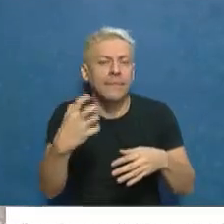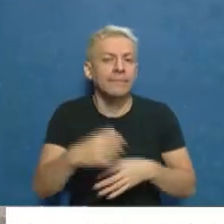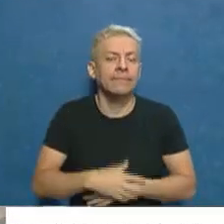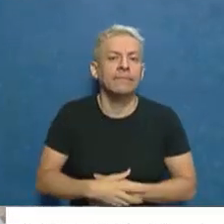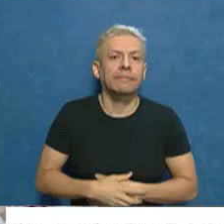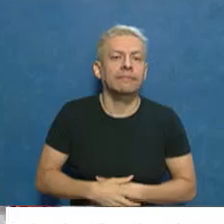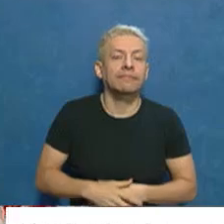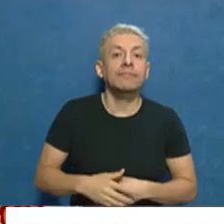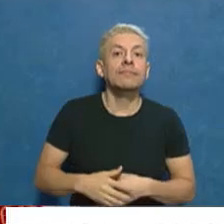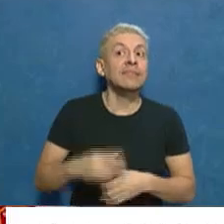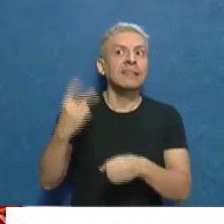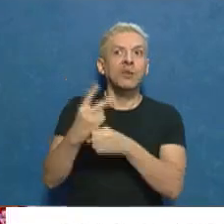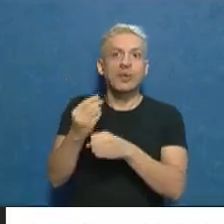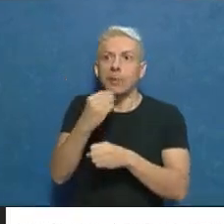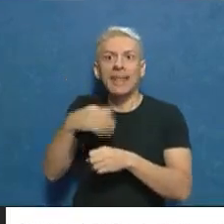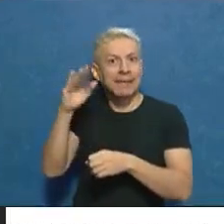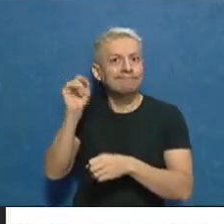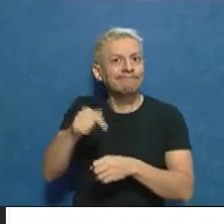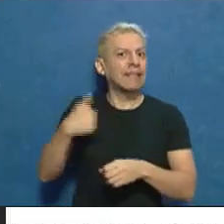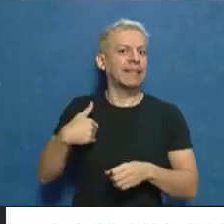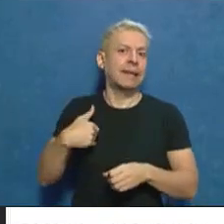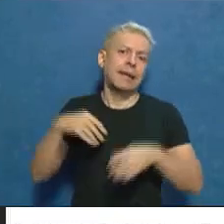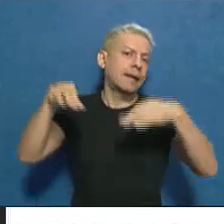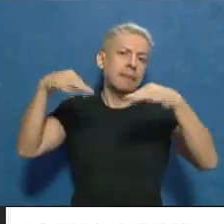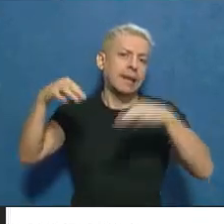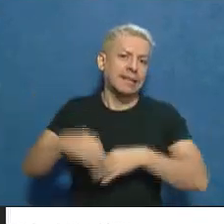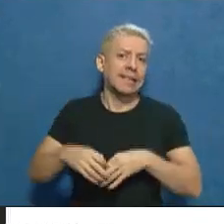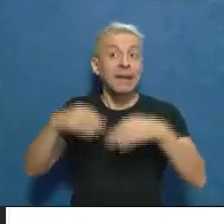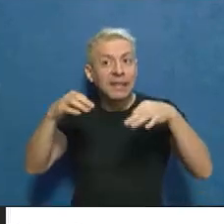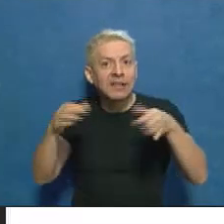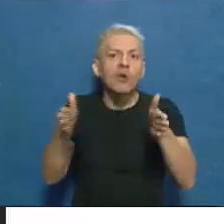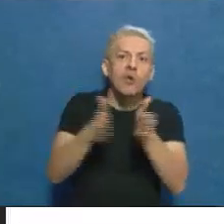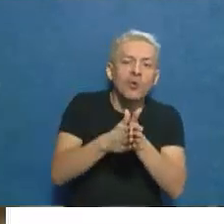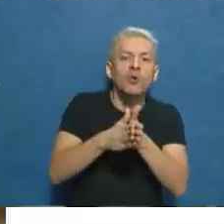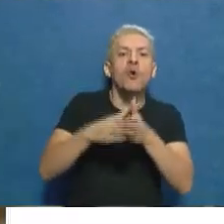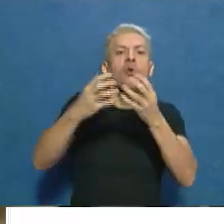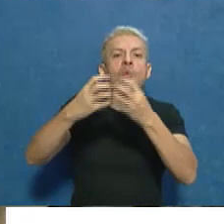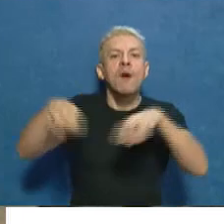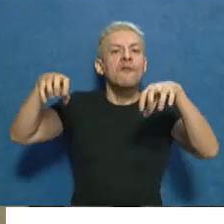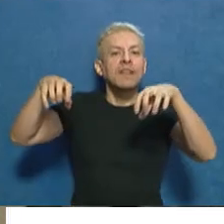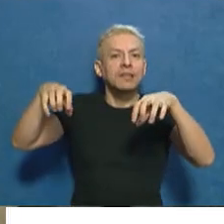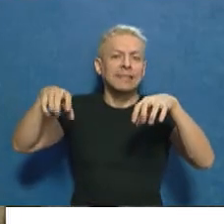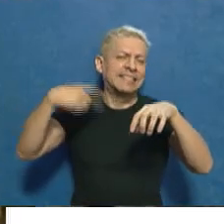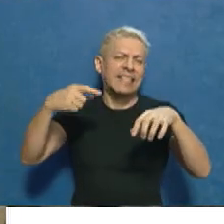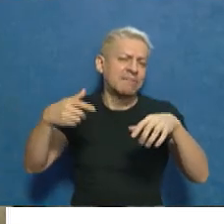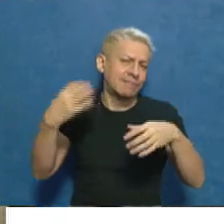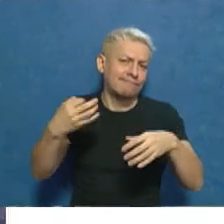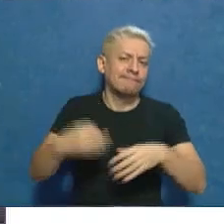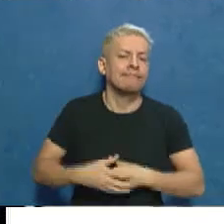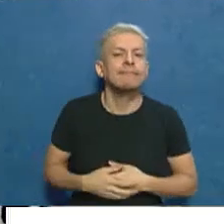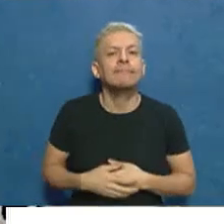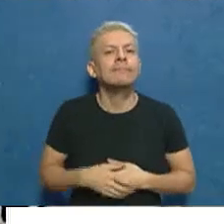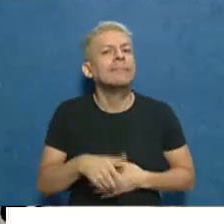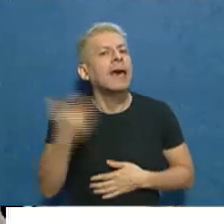la segunda comida más típica es la milanesa, ¿no? La mila con huevo frito y frita va siempre al plato. ¿Cuándo fue la última vez que